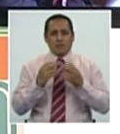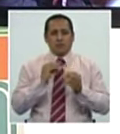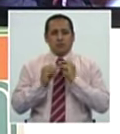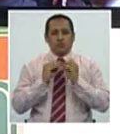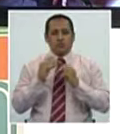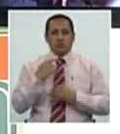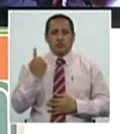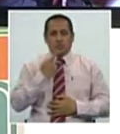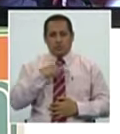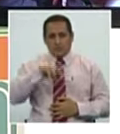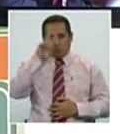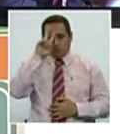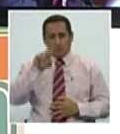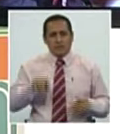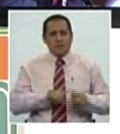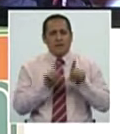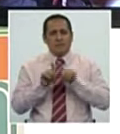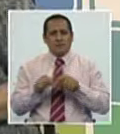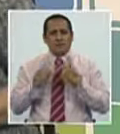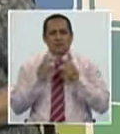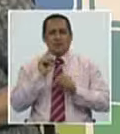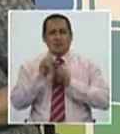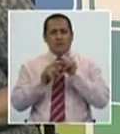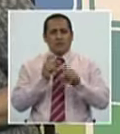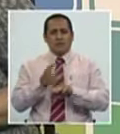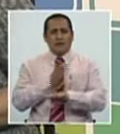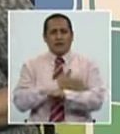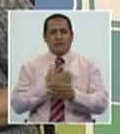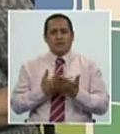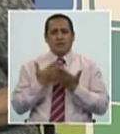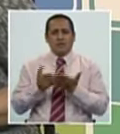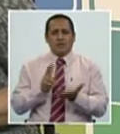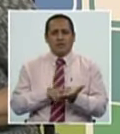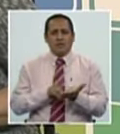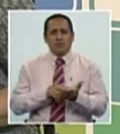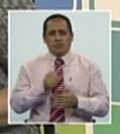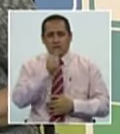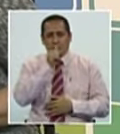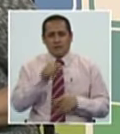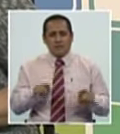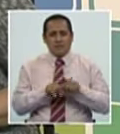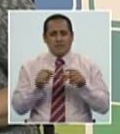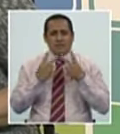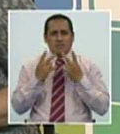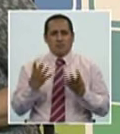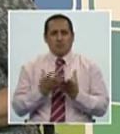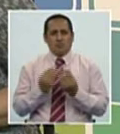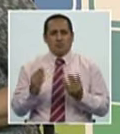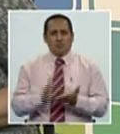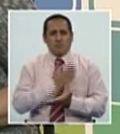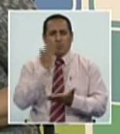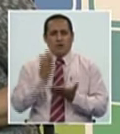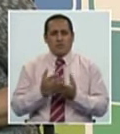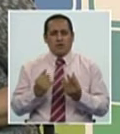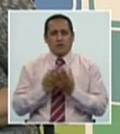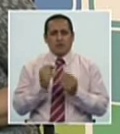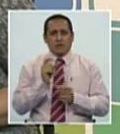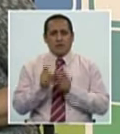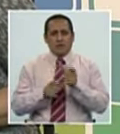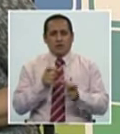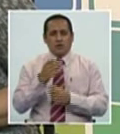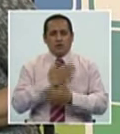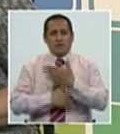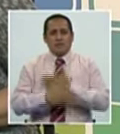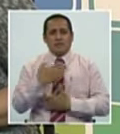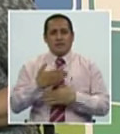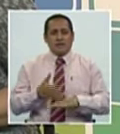más vulnerable aquí en el país. También nos consultan acerca de los seguros privados. Ha habido bastantes problemas con muchas